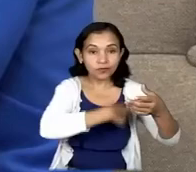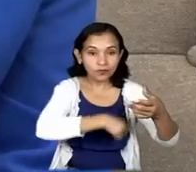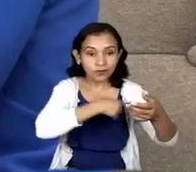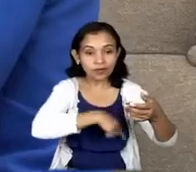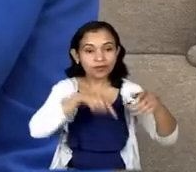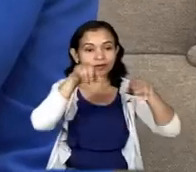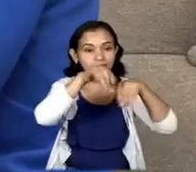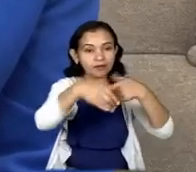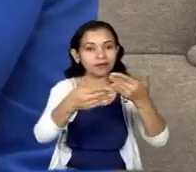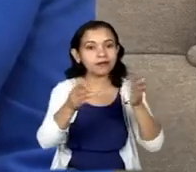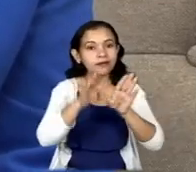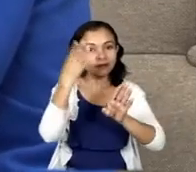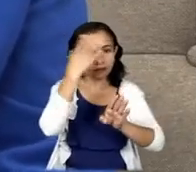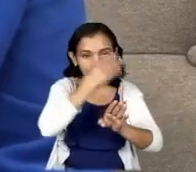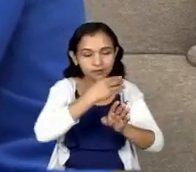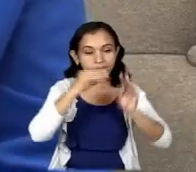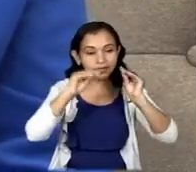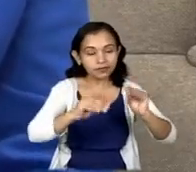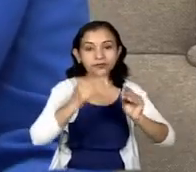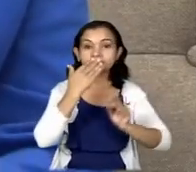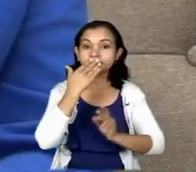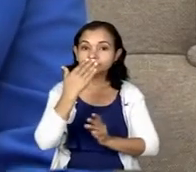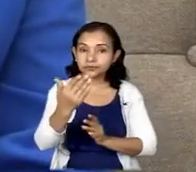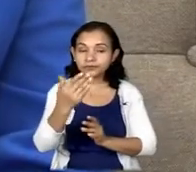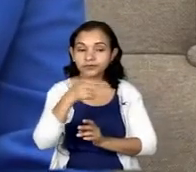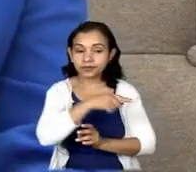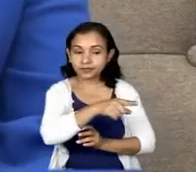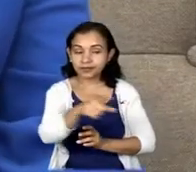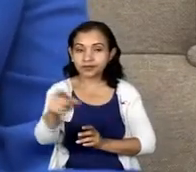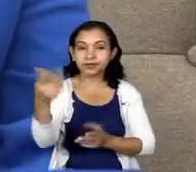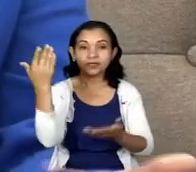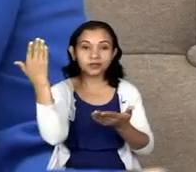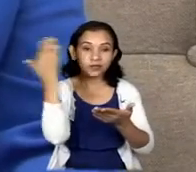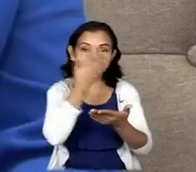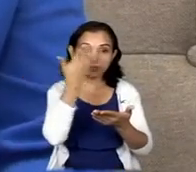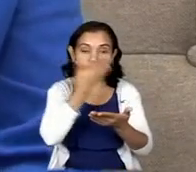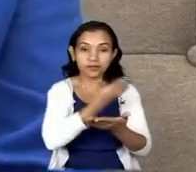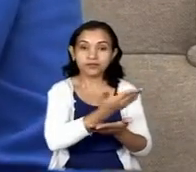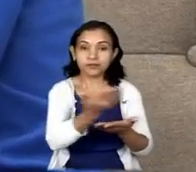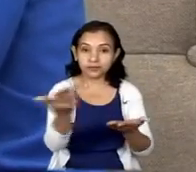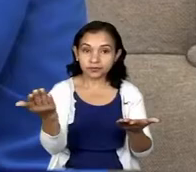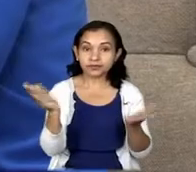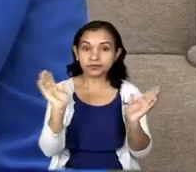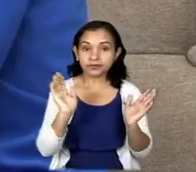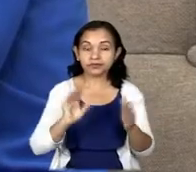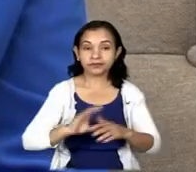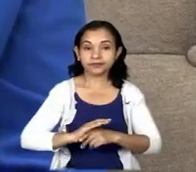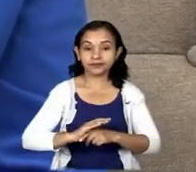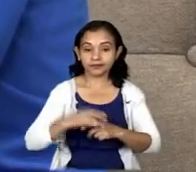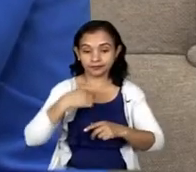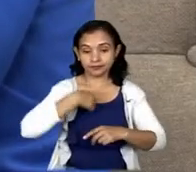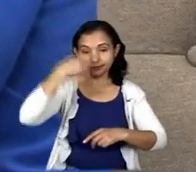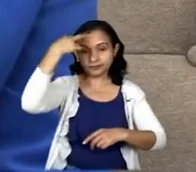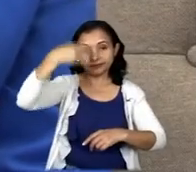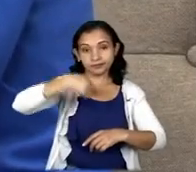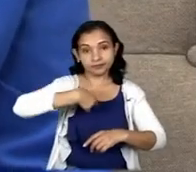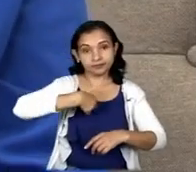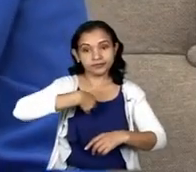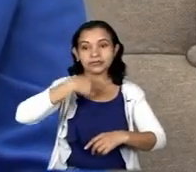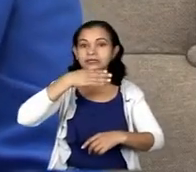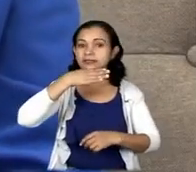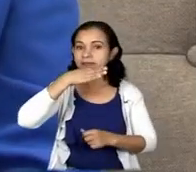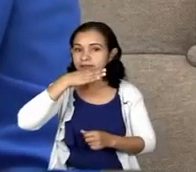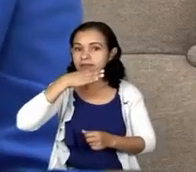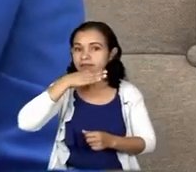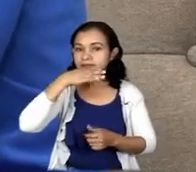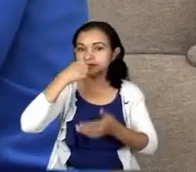puedas llevar una educación de calidad hacia la población estudiantil que está a tu cargo. Entonces esa lucha era compleja porque